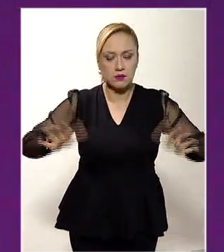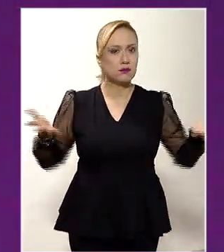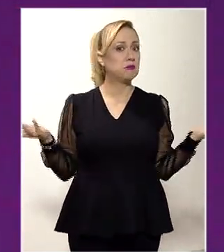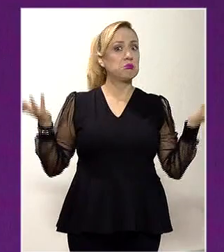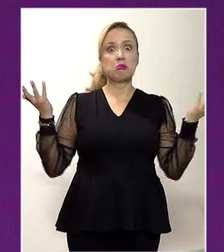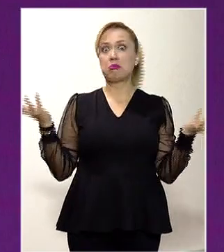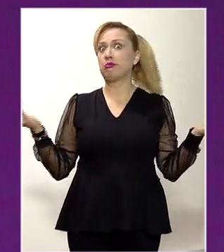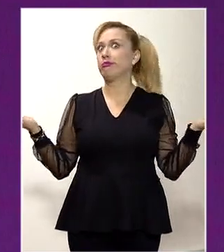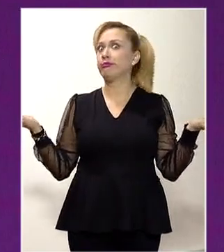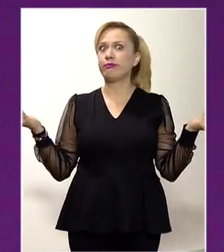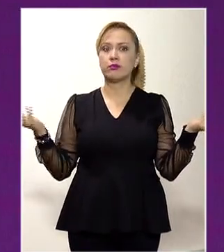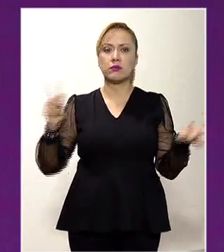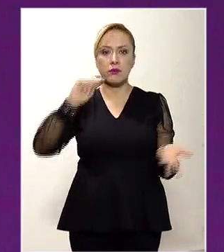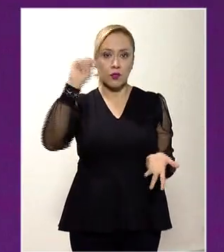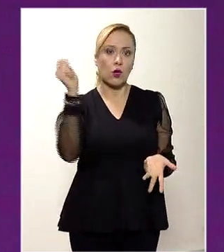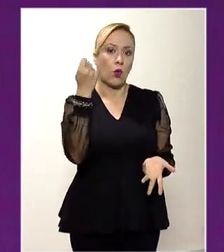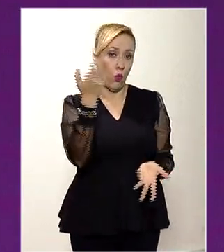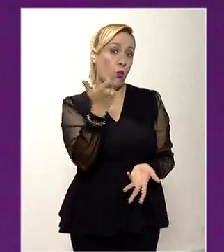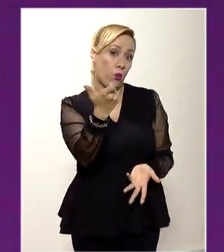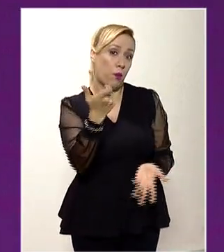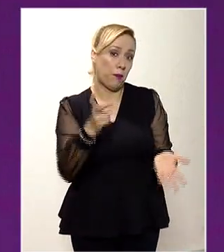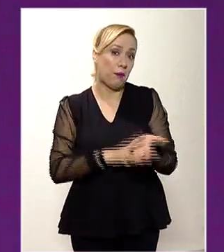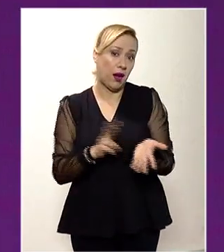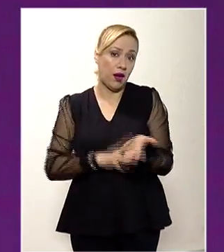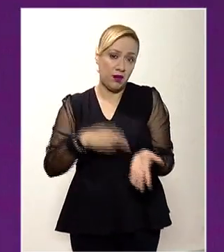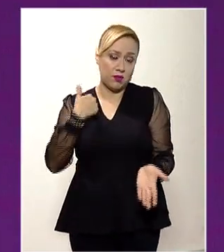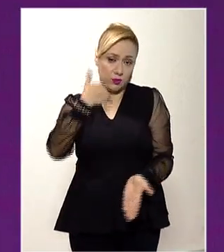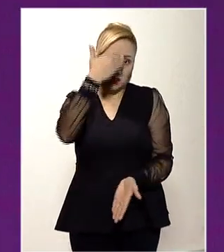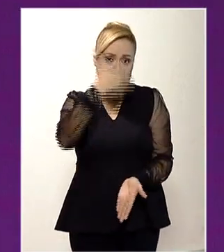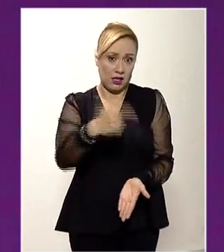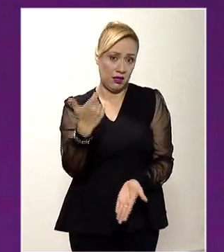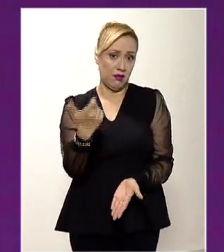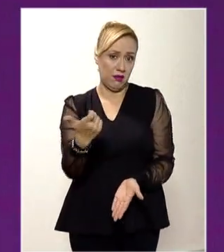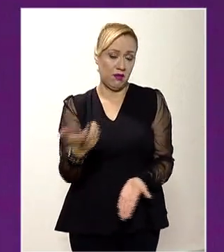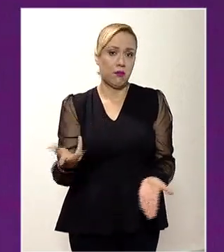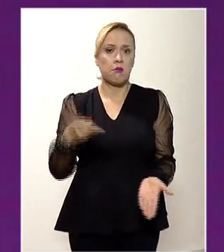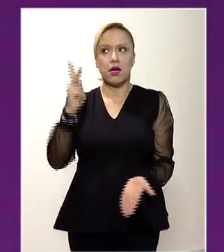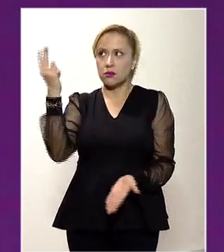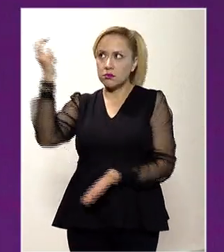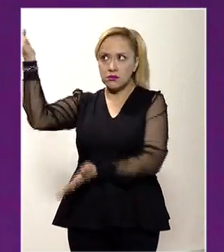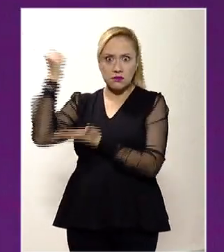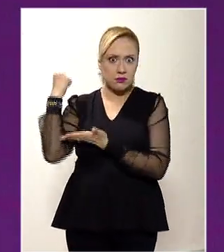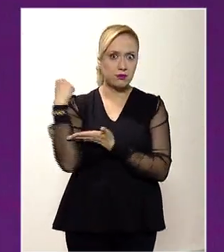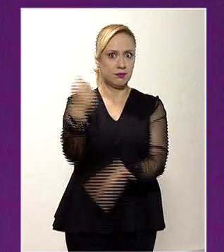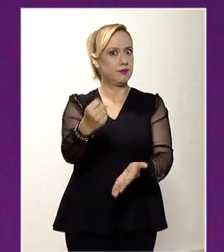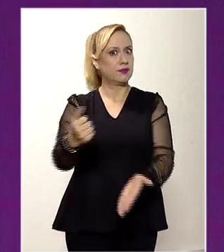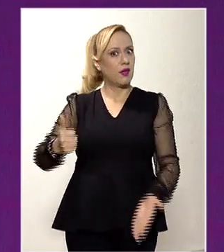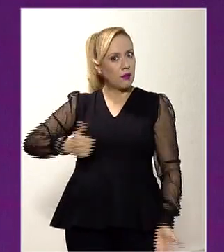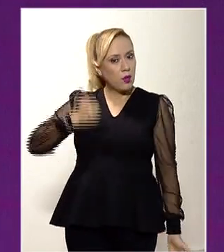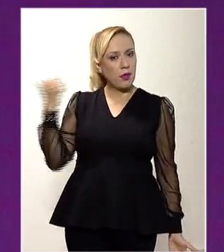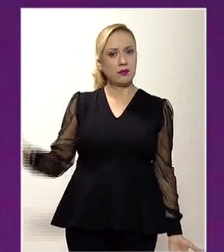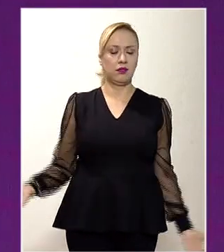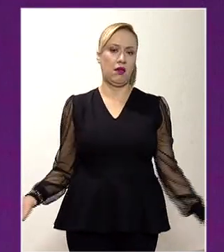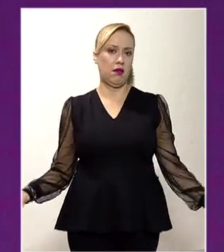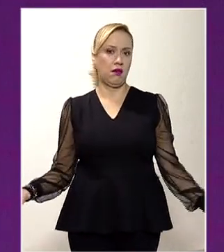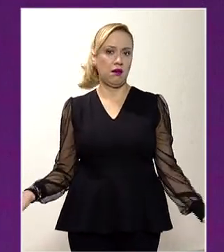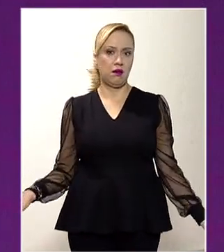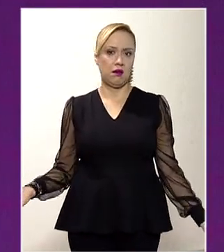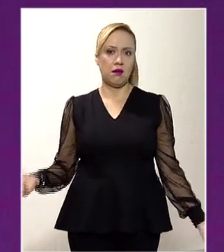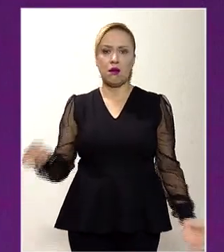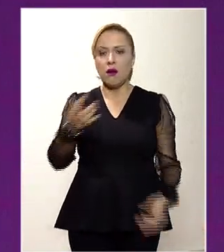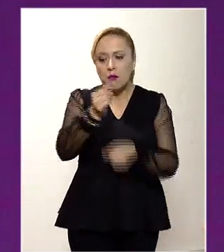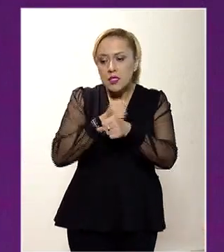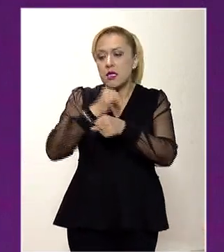porque bueno, pues la tecnología cuesta lana, ¿no? O sea, cuesta un montón, pero creo que esa es una parte también que deberíamos de aprovechar. O sea, no todo es